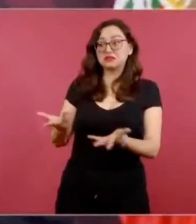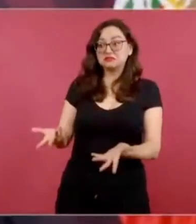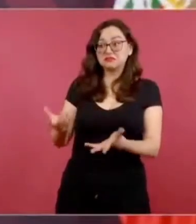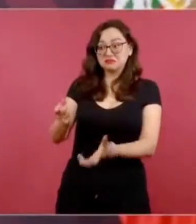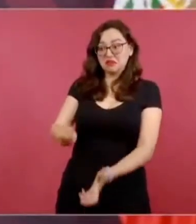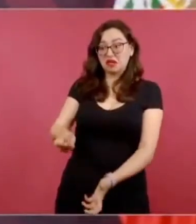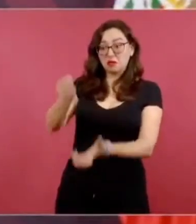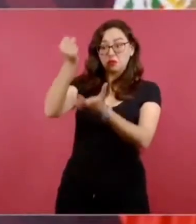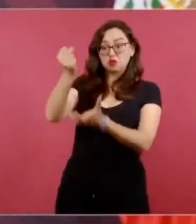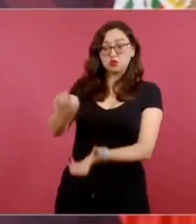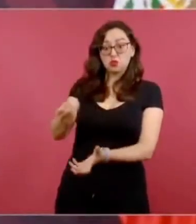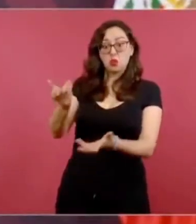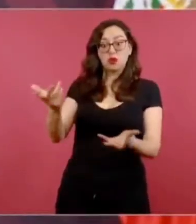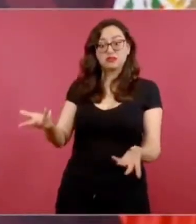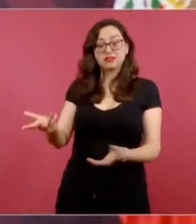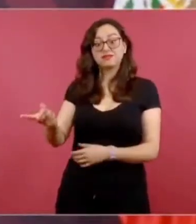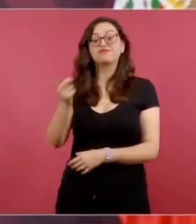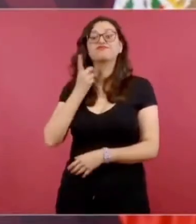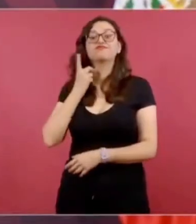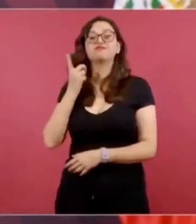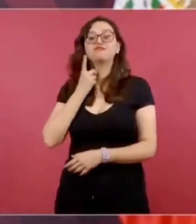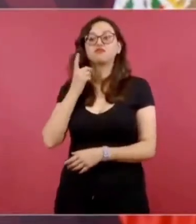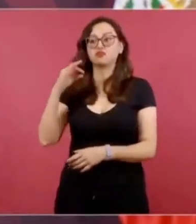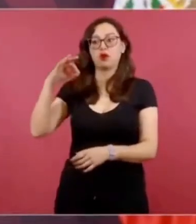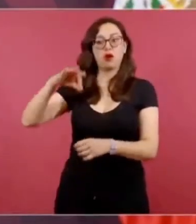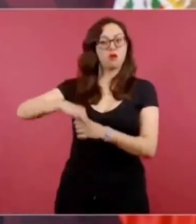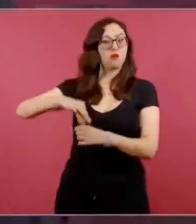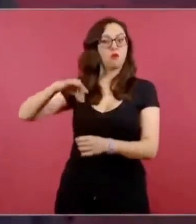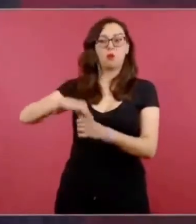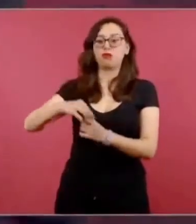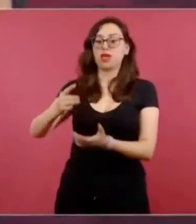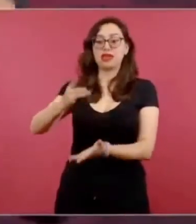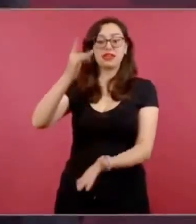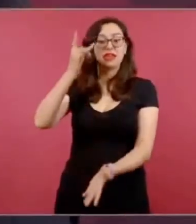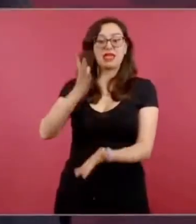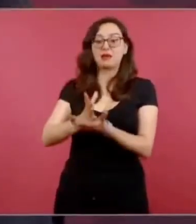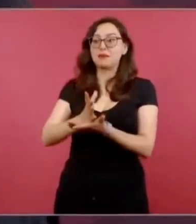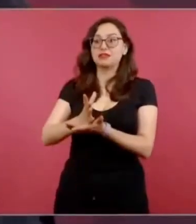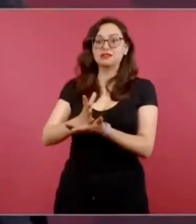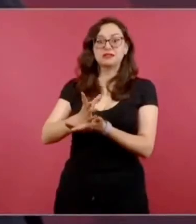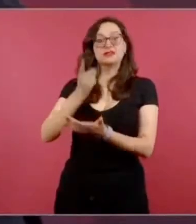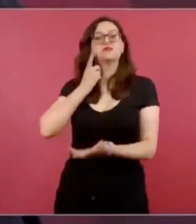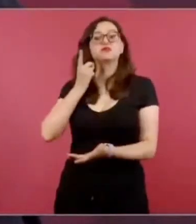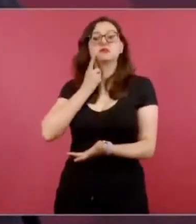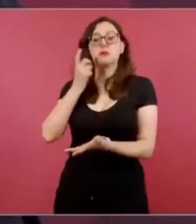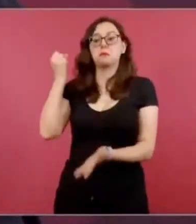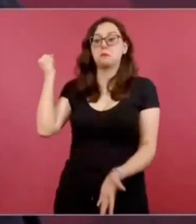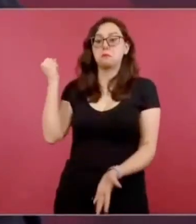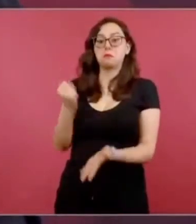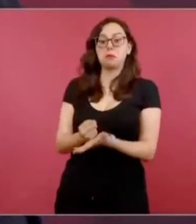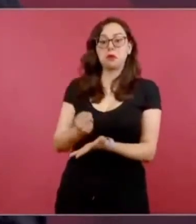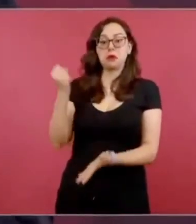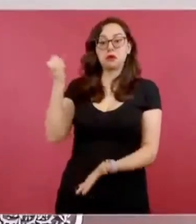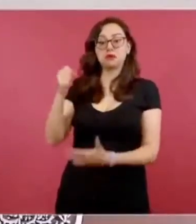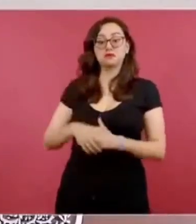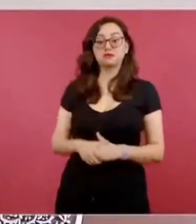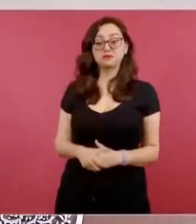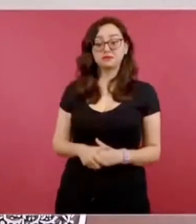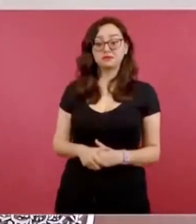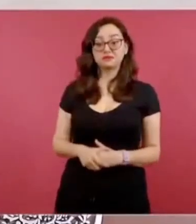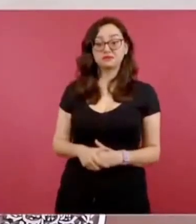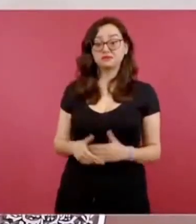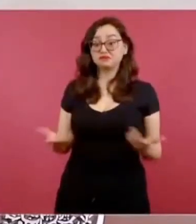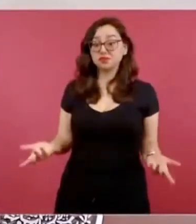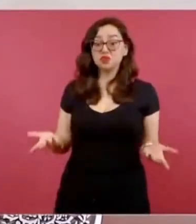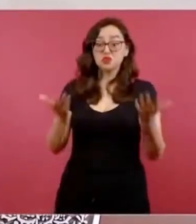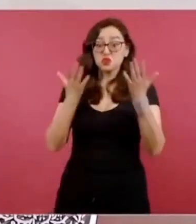Es función exclusiva de la Cámara de Diputados aprobar el presupuesto. Y si se